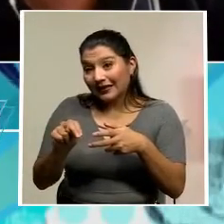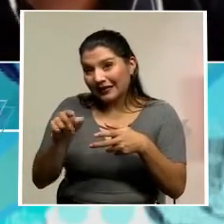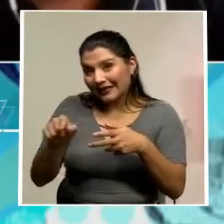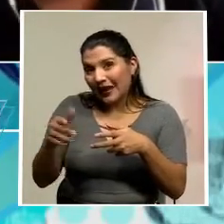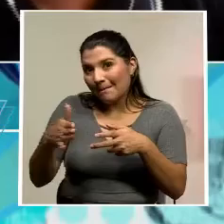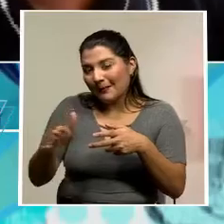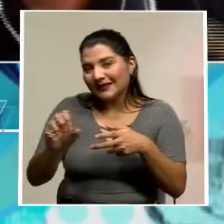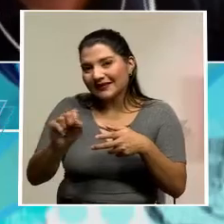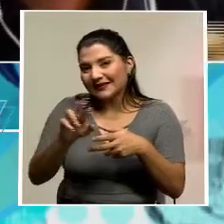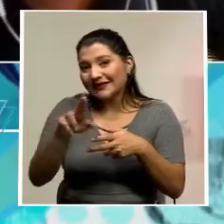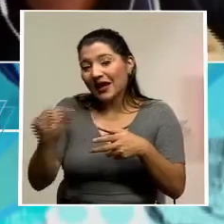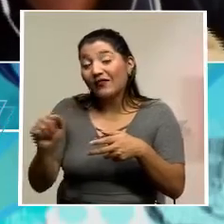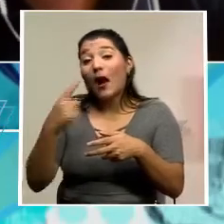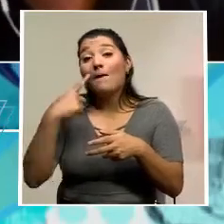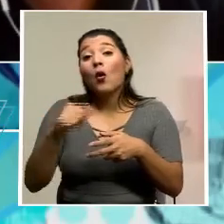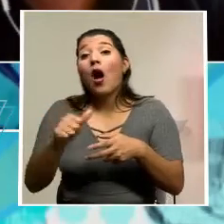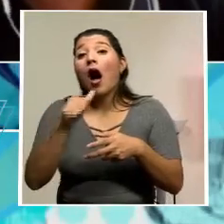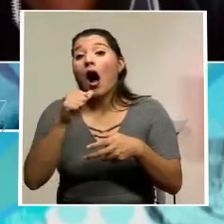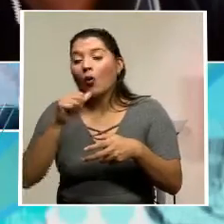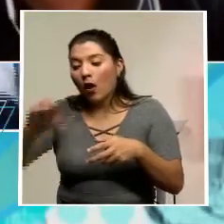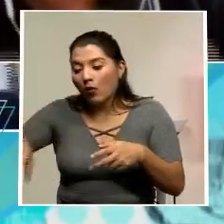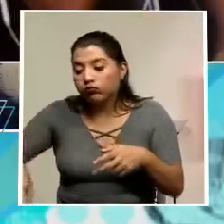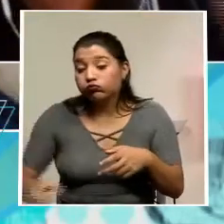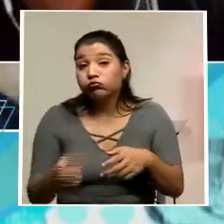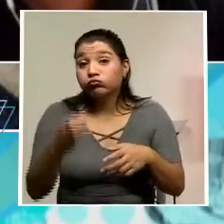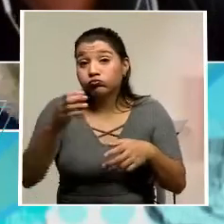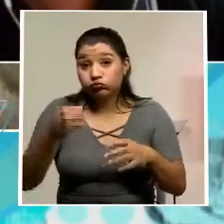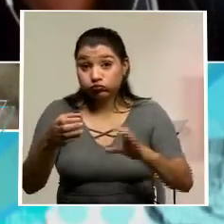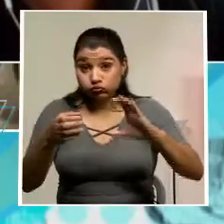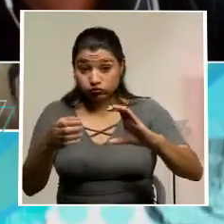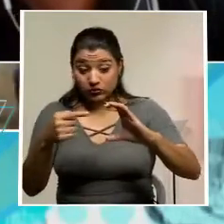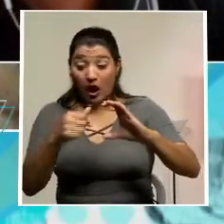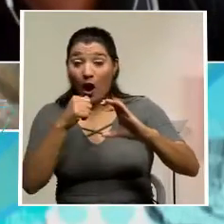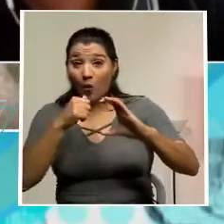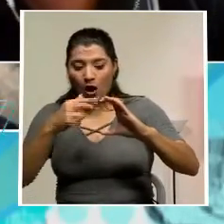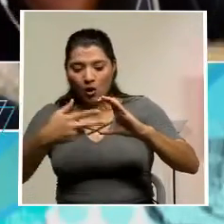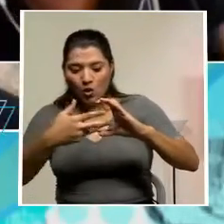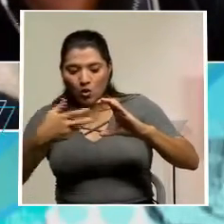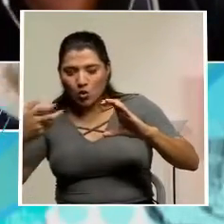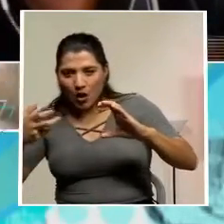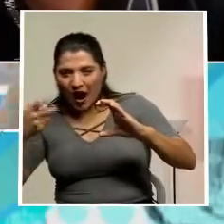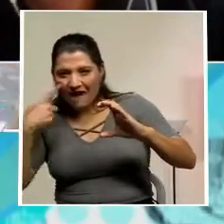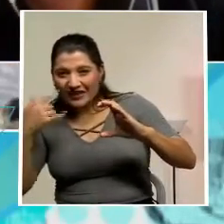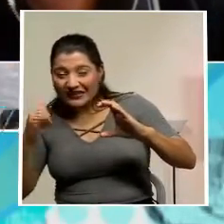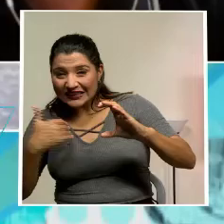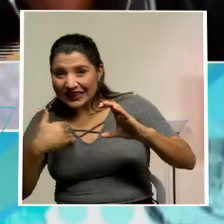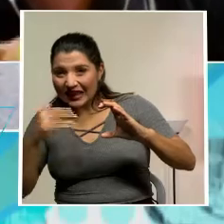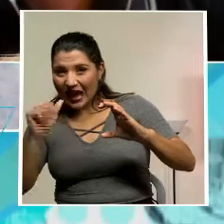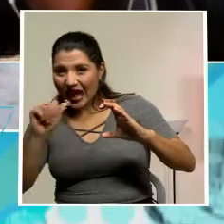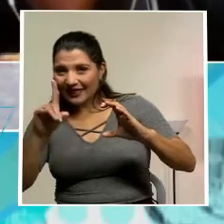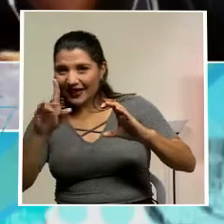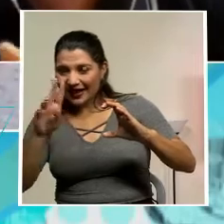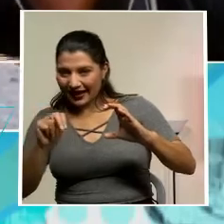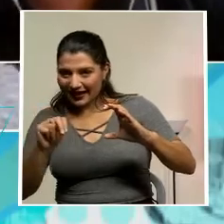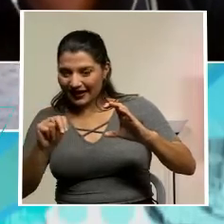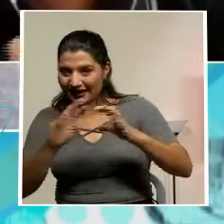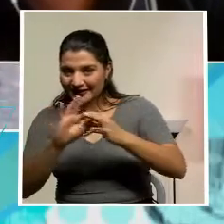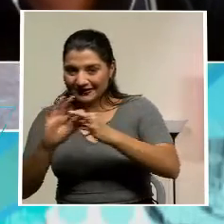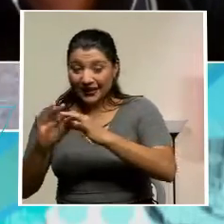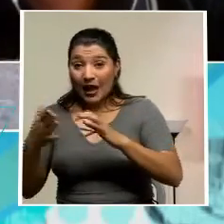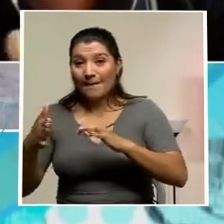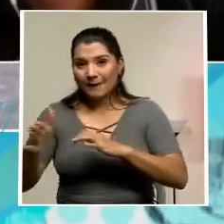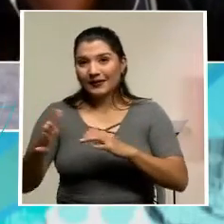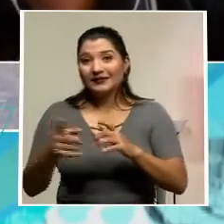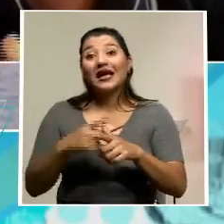colectaban y formamos esta colaboración que es parte de un proyecto global. Entonces Costa Rica es uno de esos sitios que se eligieron como parte